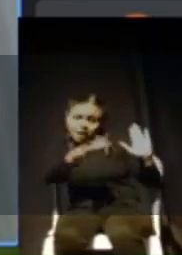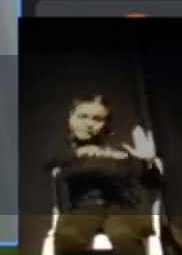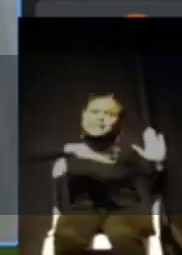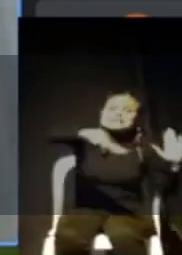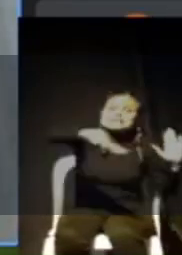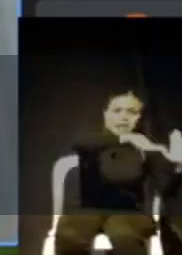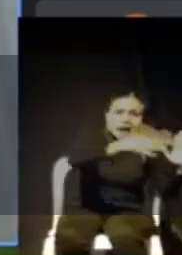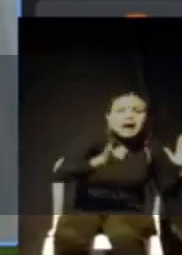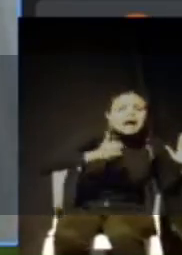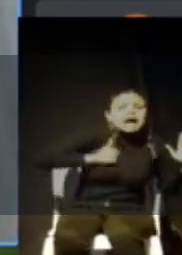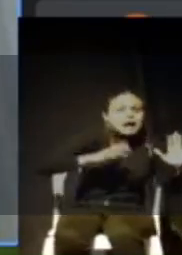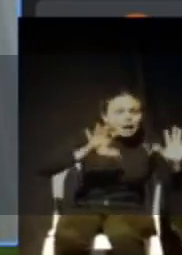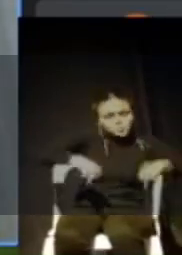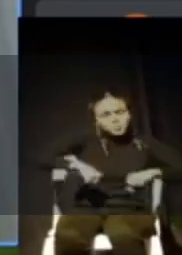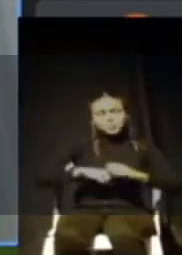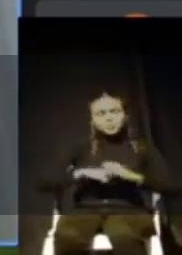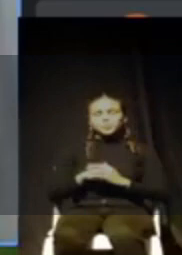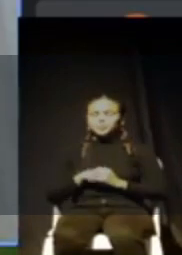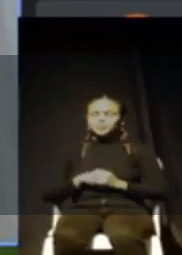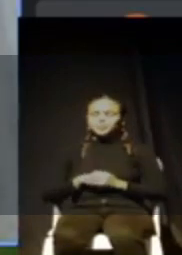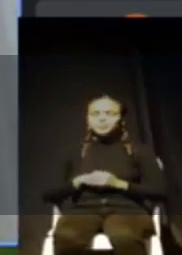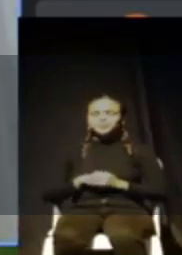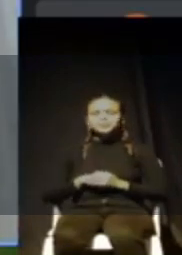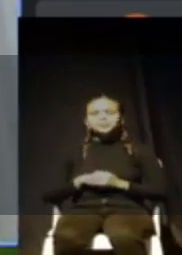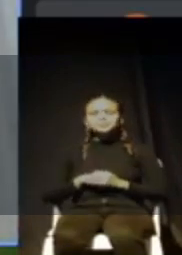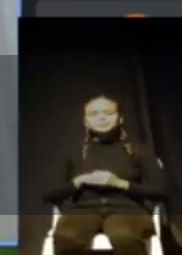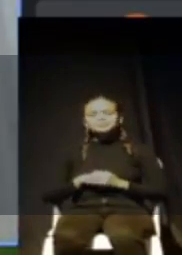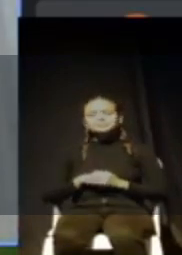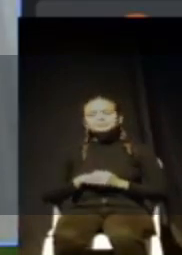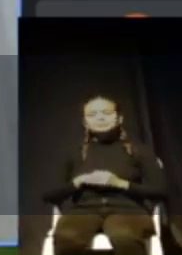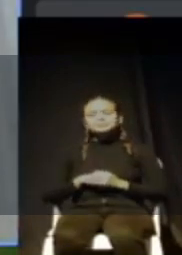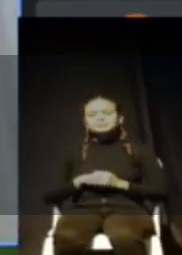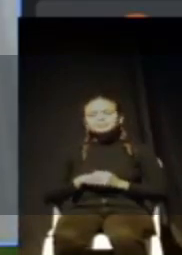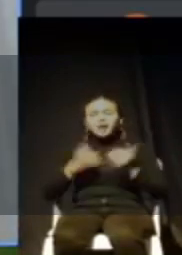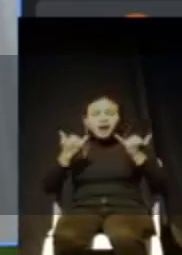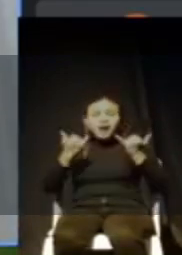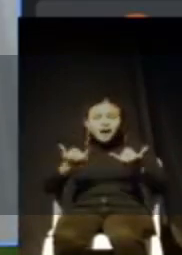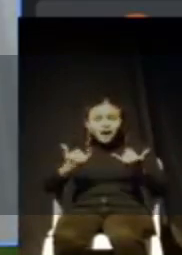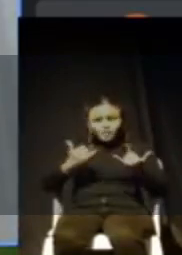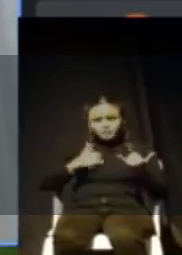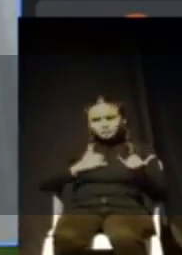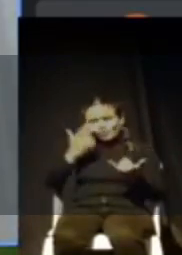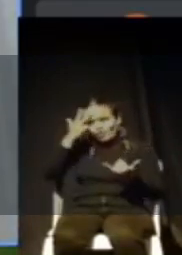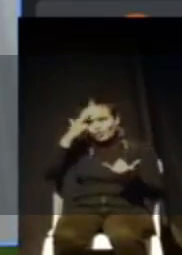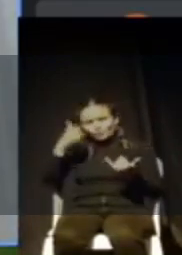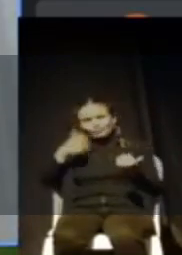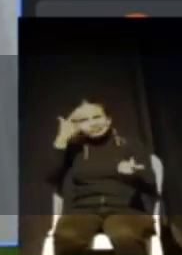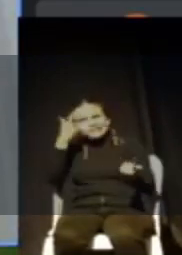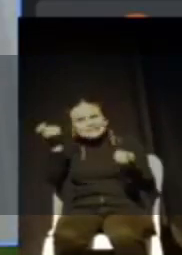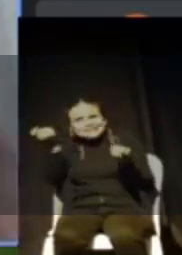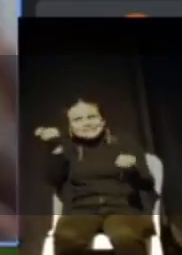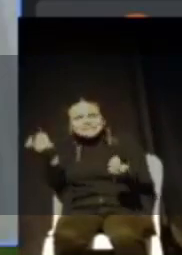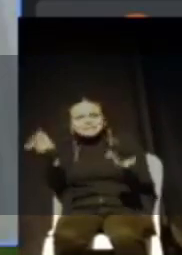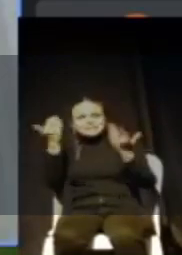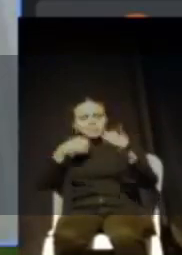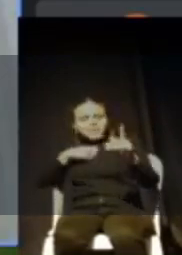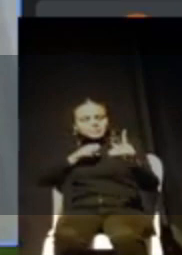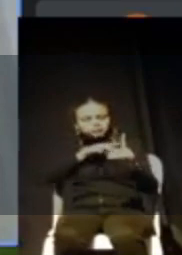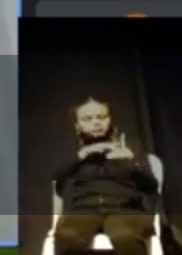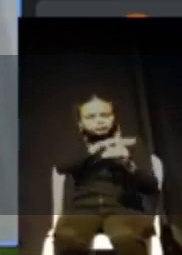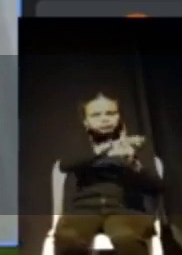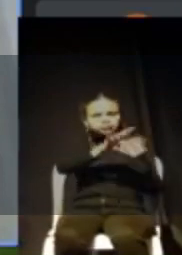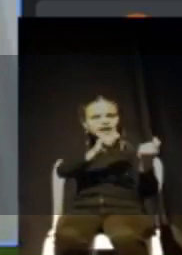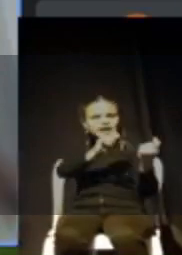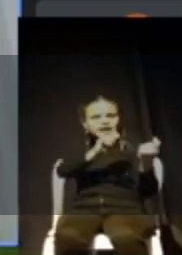este. Una cuarta orientación aborda la educación como alternativa de cambio. De alguna manera, esa noción plantea otros